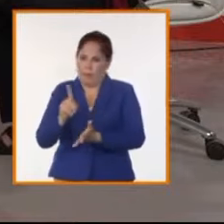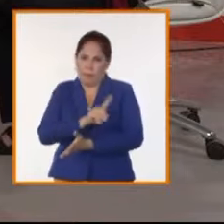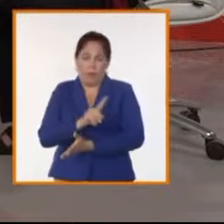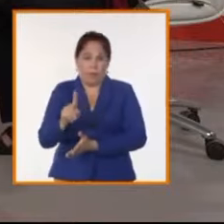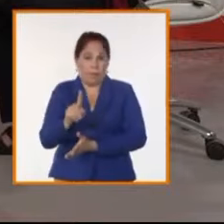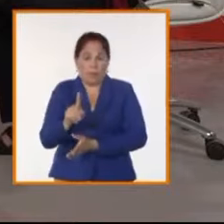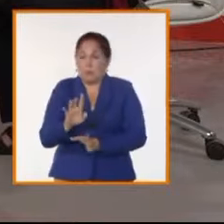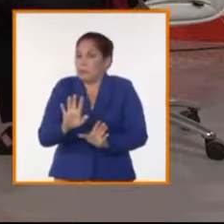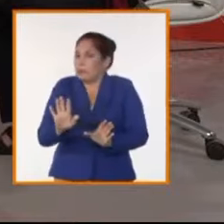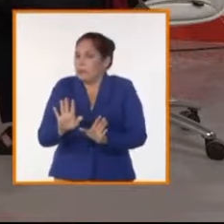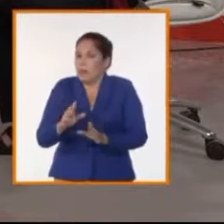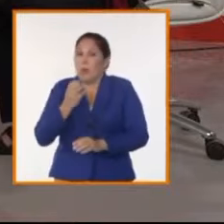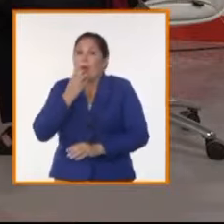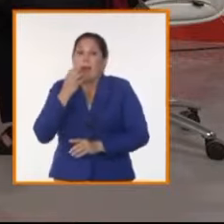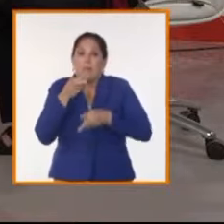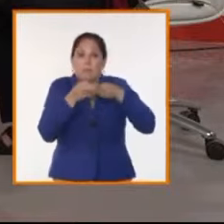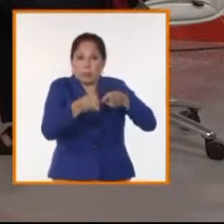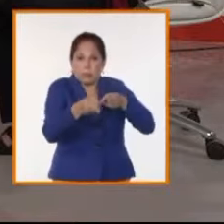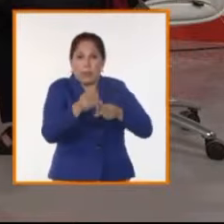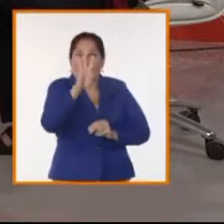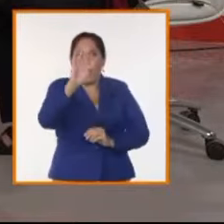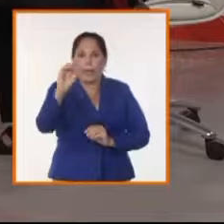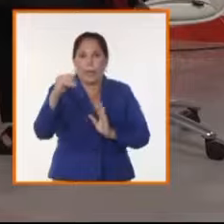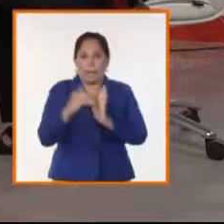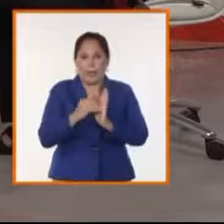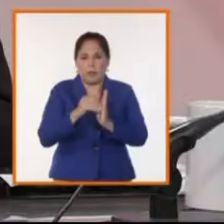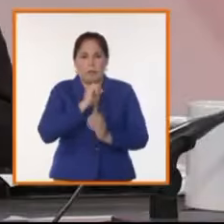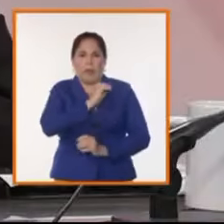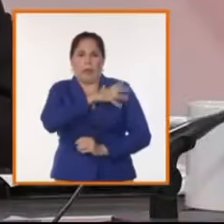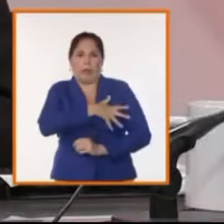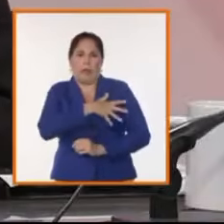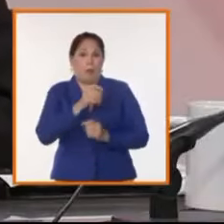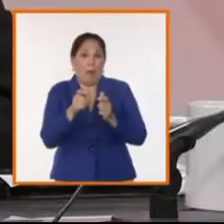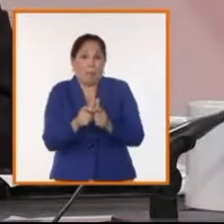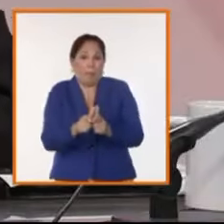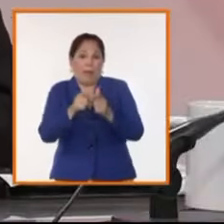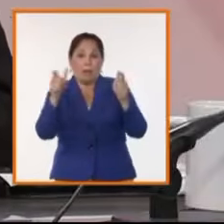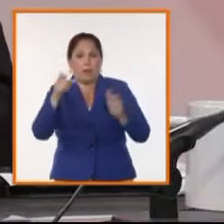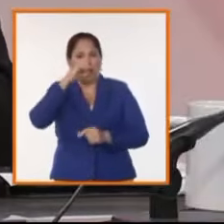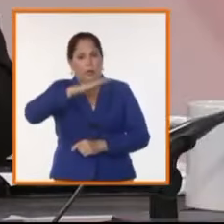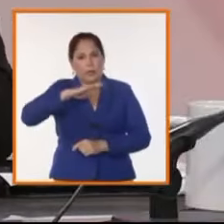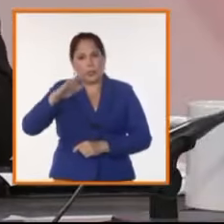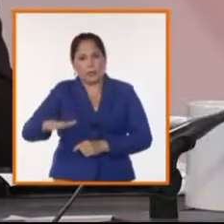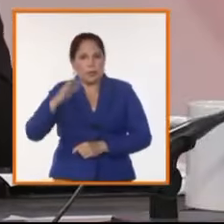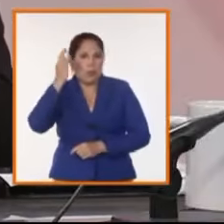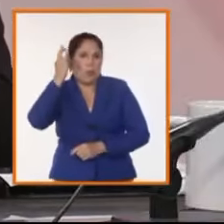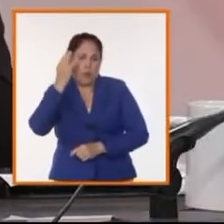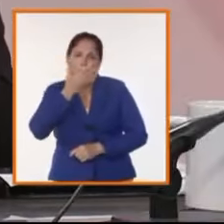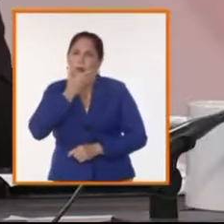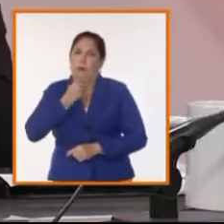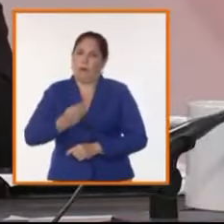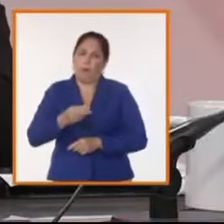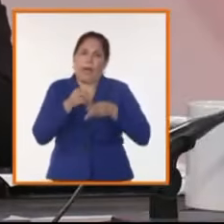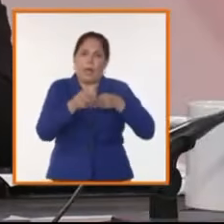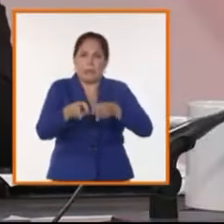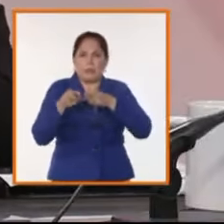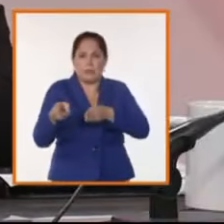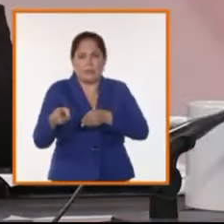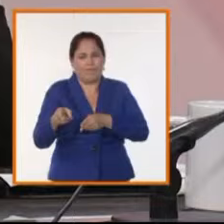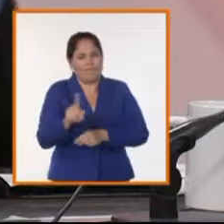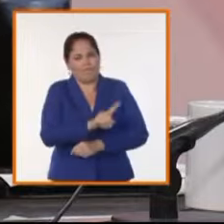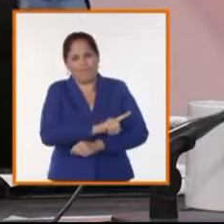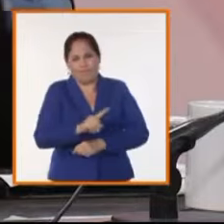Israel cuando Israel ha asesinado a casi 40,000 eh palestinos la mayoría de ellos niños y y mujeres y por el otro